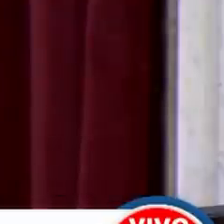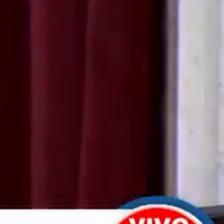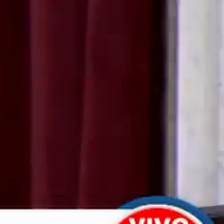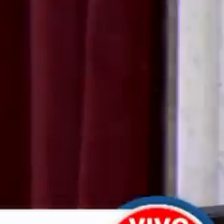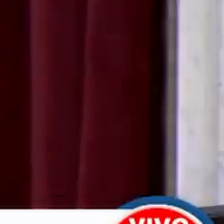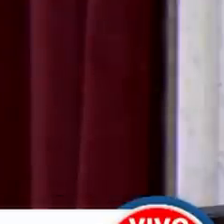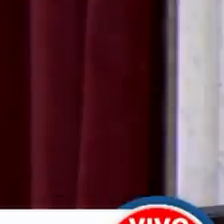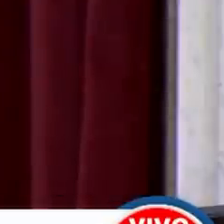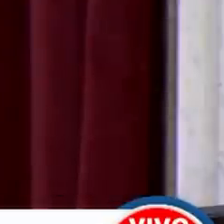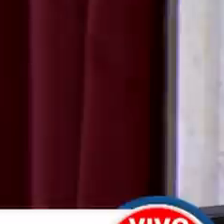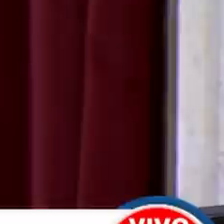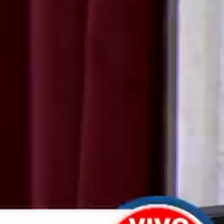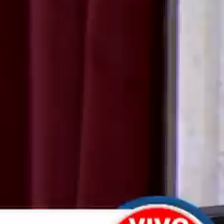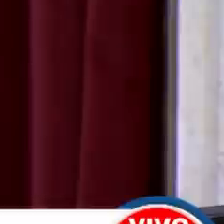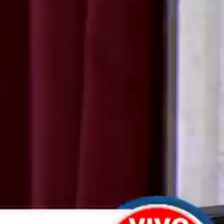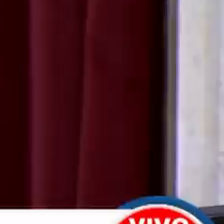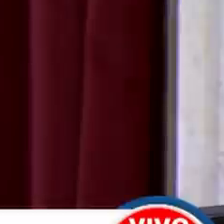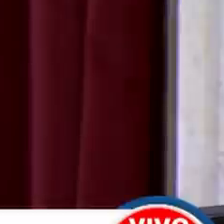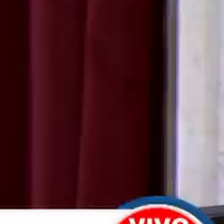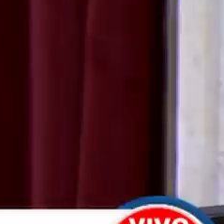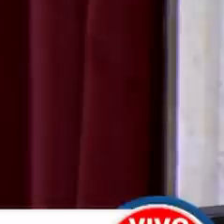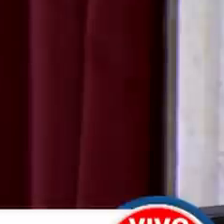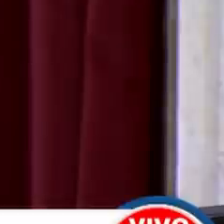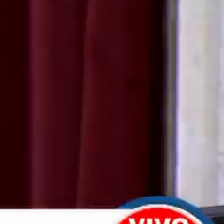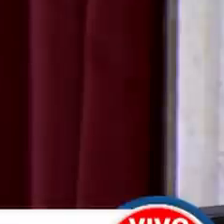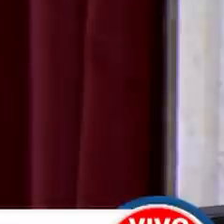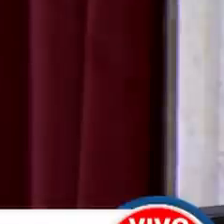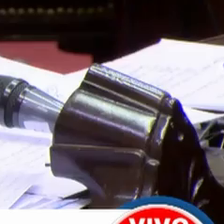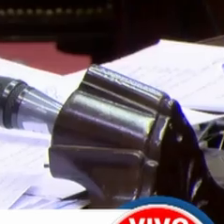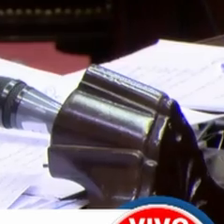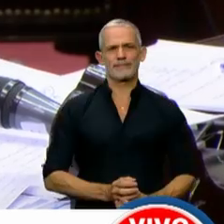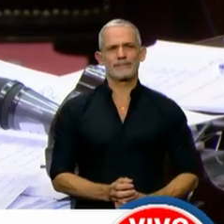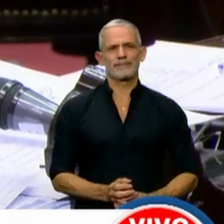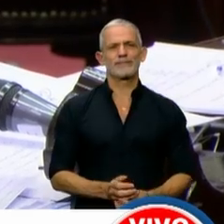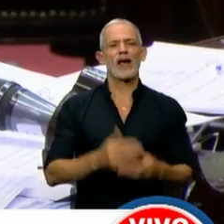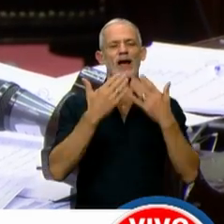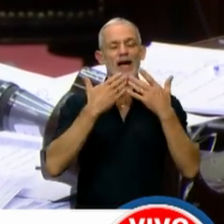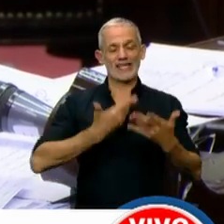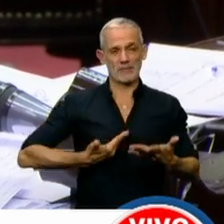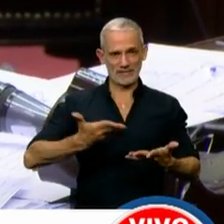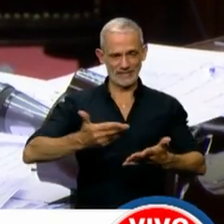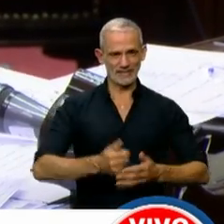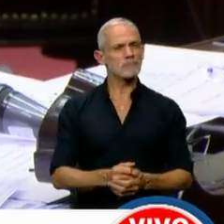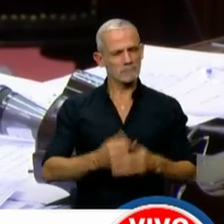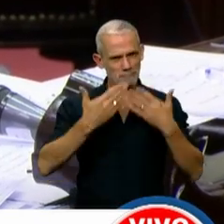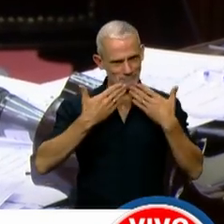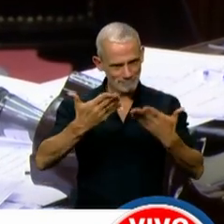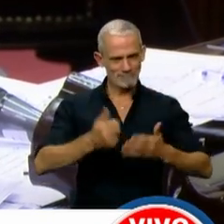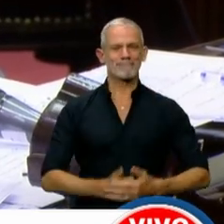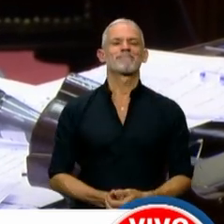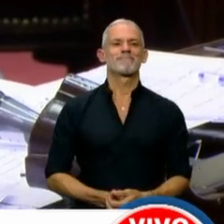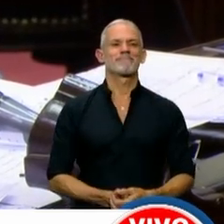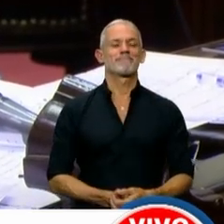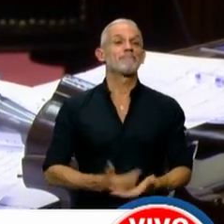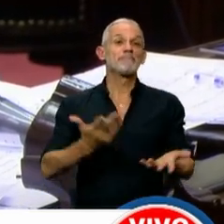por san juan y graciela caselles tiene la palabra gracias señor presidente voy amar